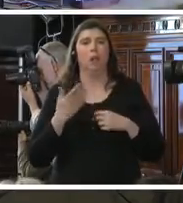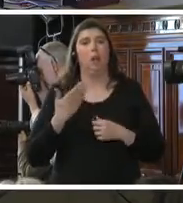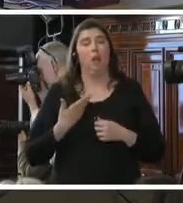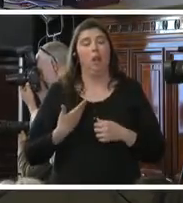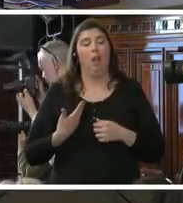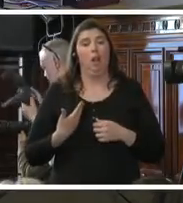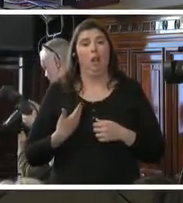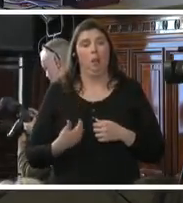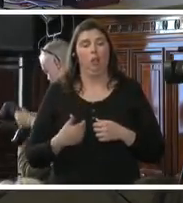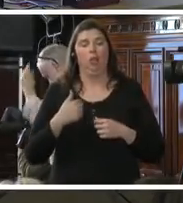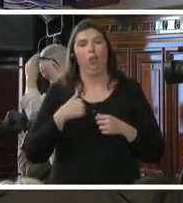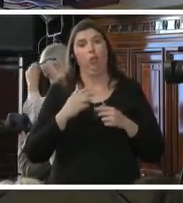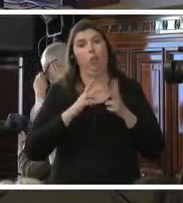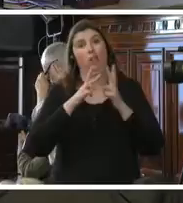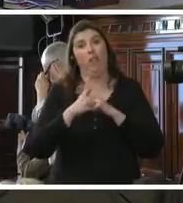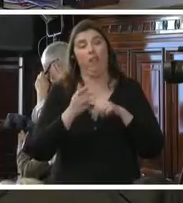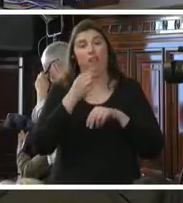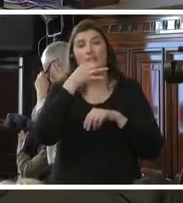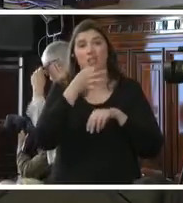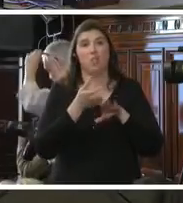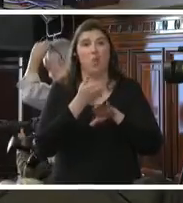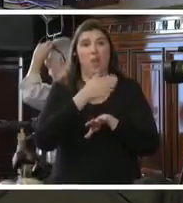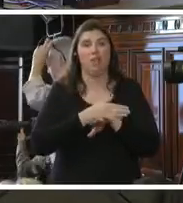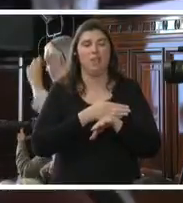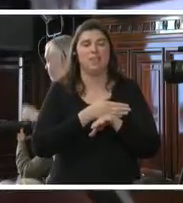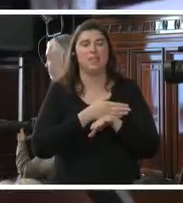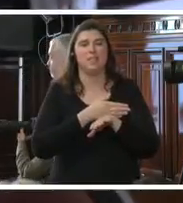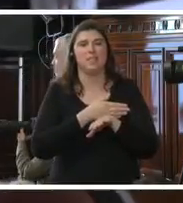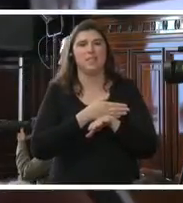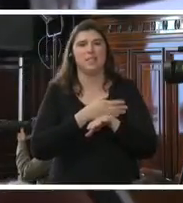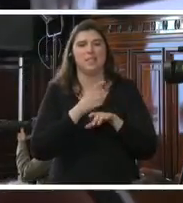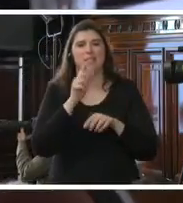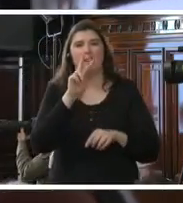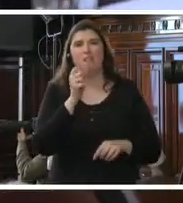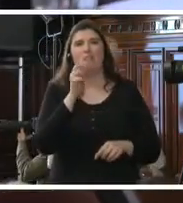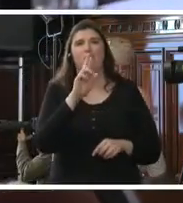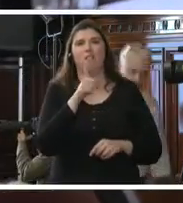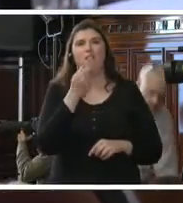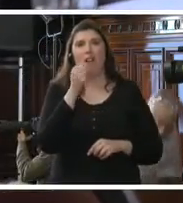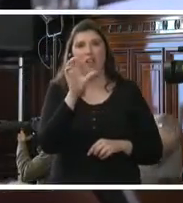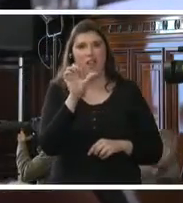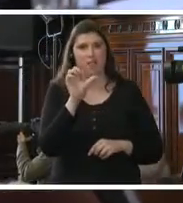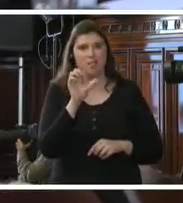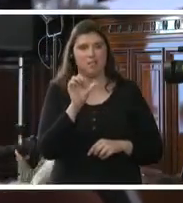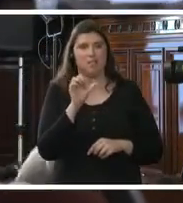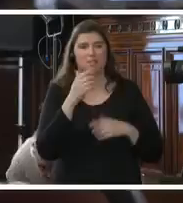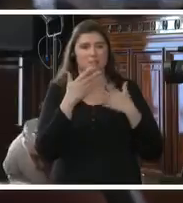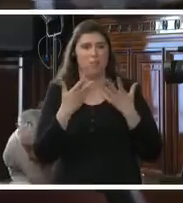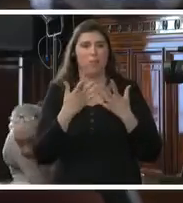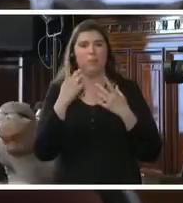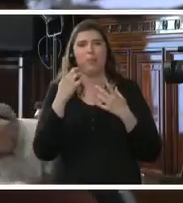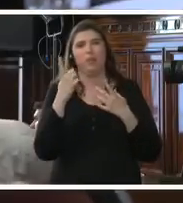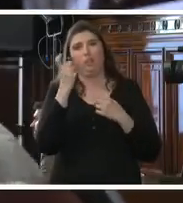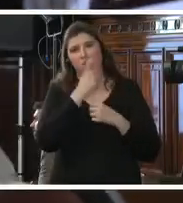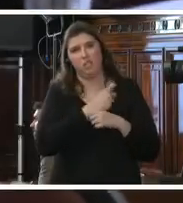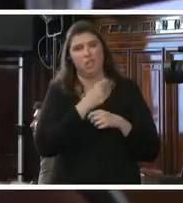Lamento, lo debería haber anunciado, comisionado Vargas. Es difícil incluso trabajar las limitaciones de